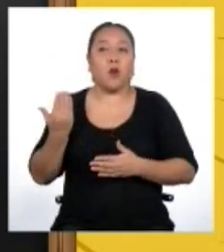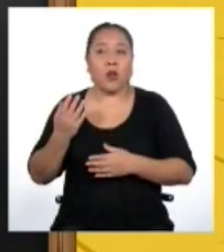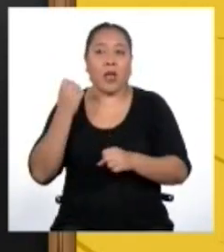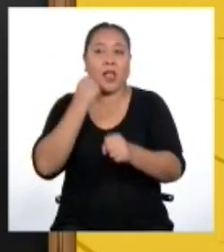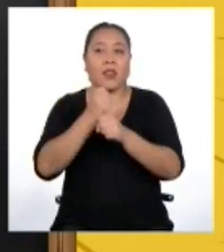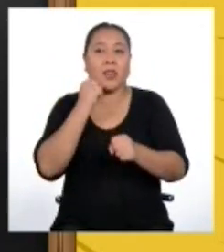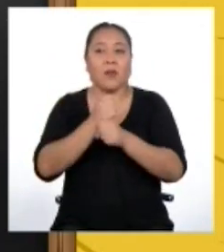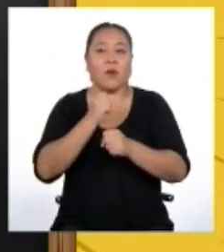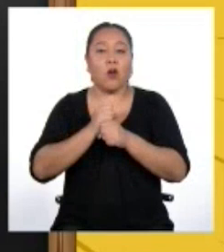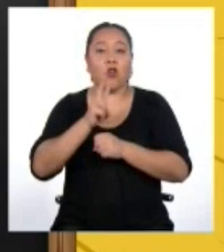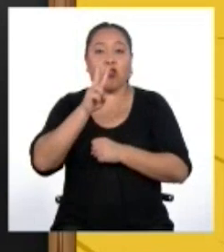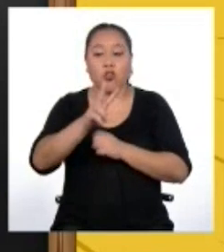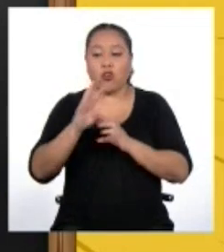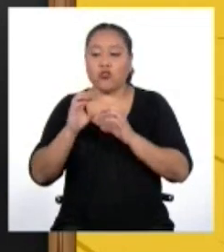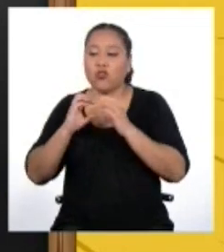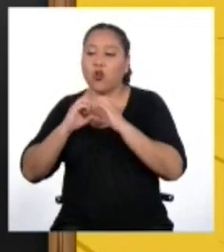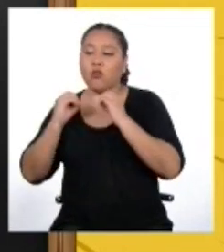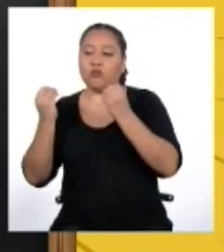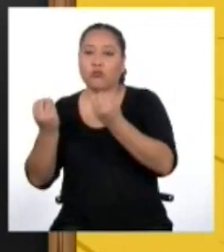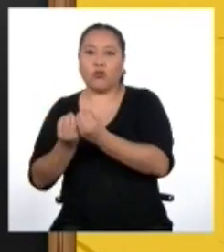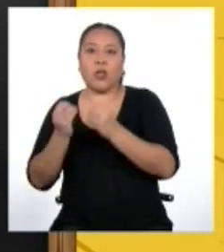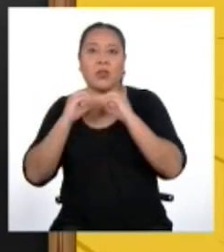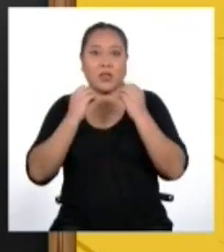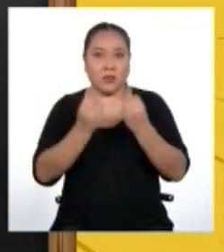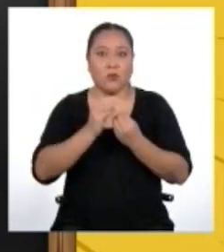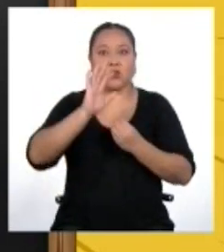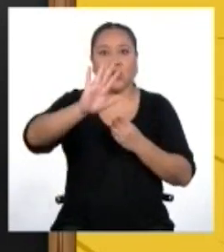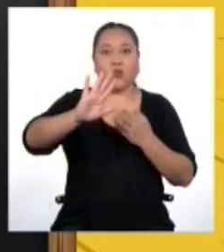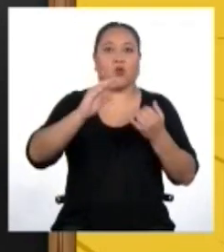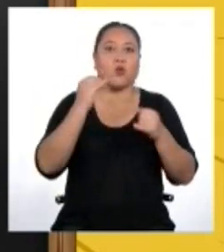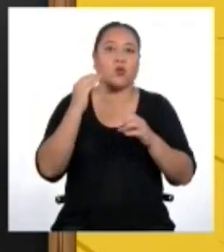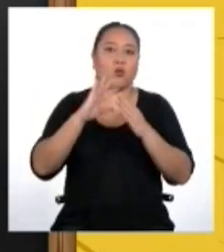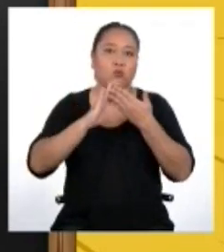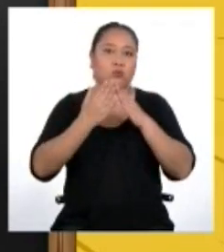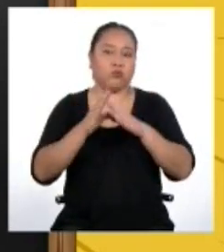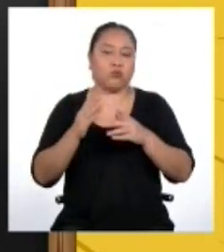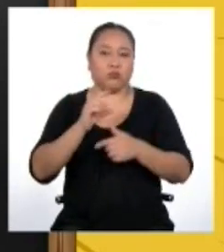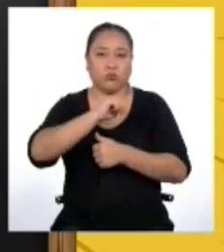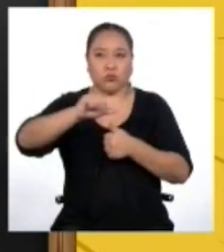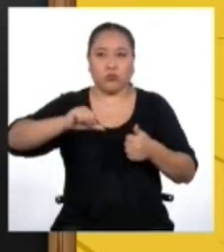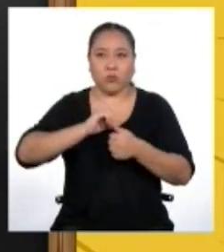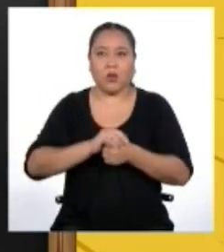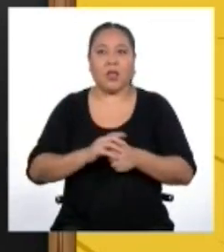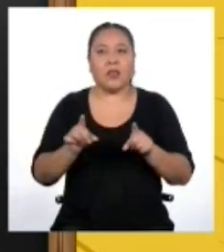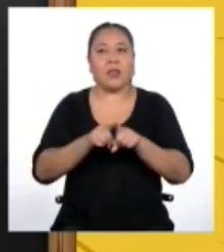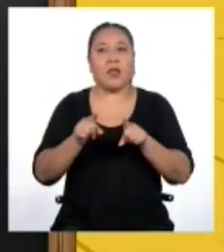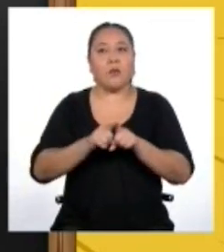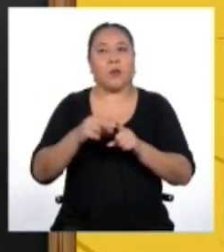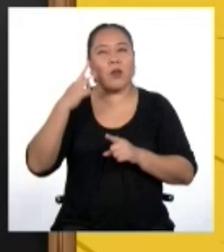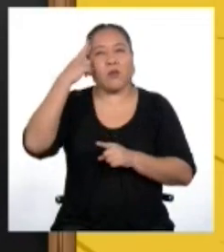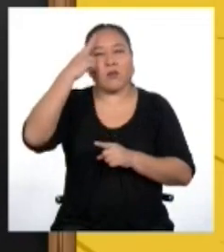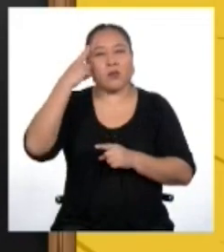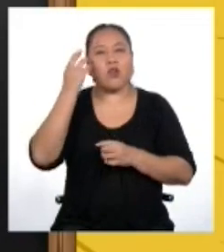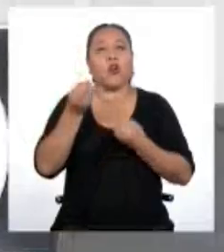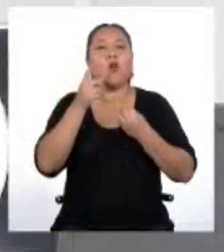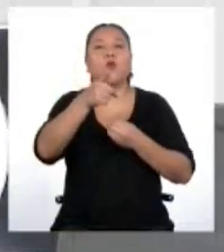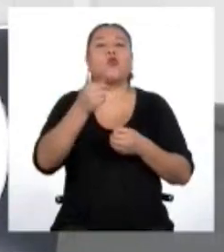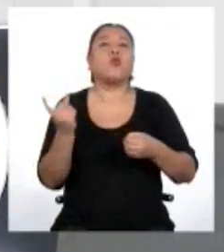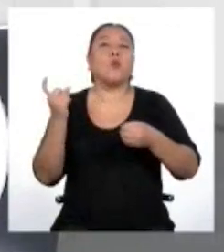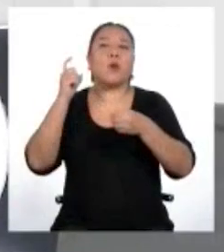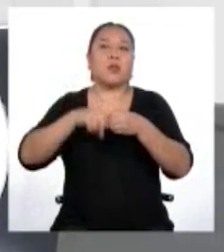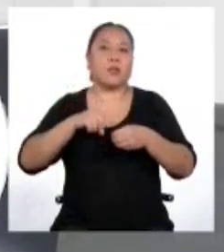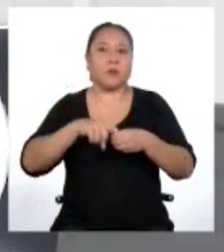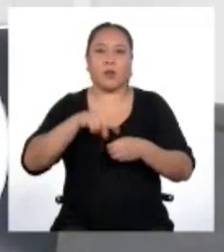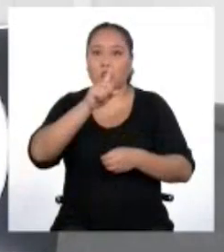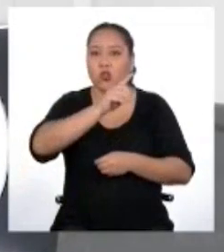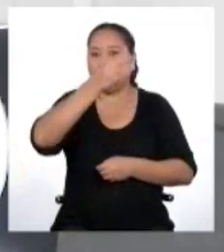de 2 instituciones públicas en tu distrito. Incluye además una descripción de cómo sería tu participación.